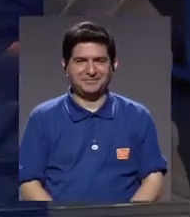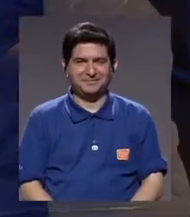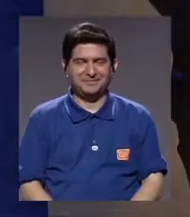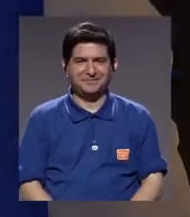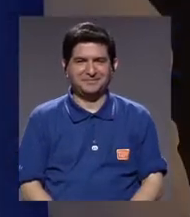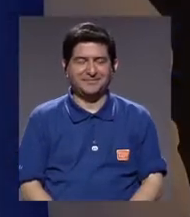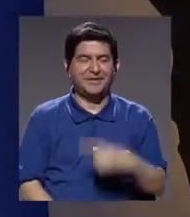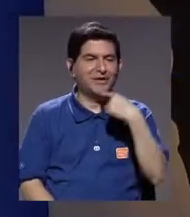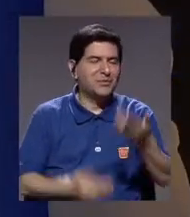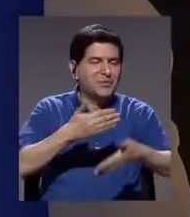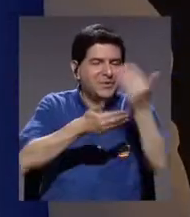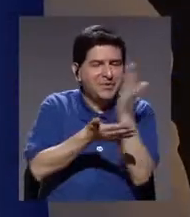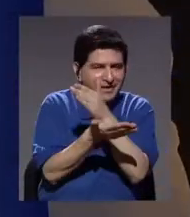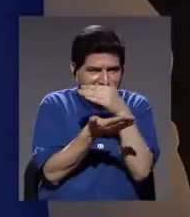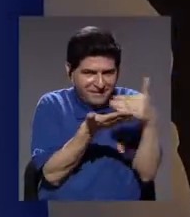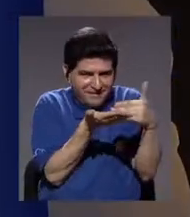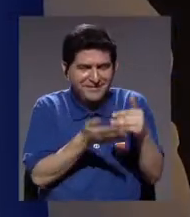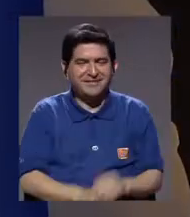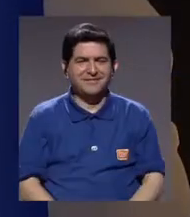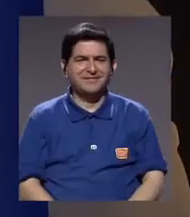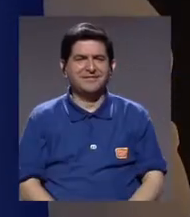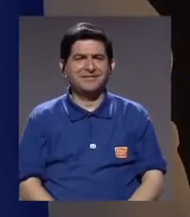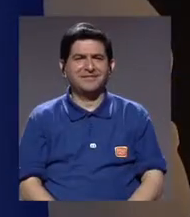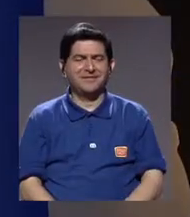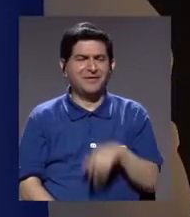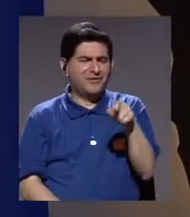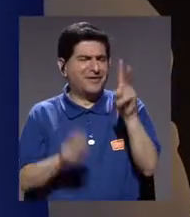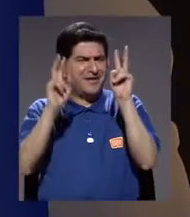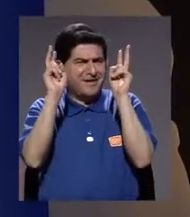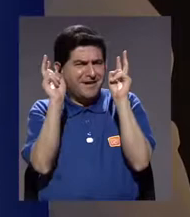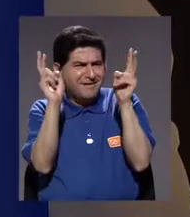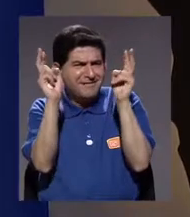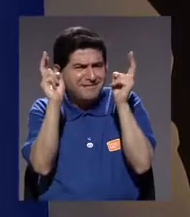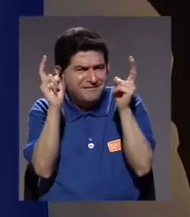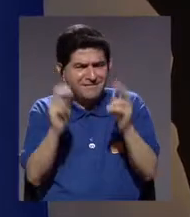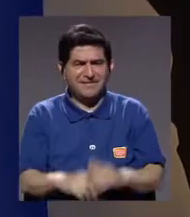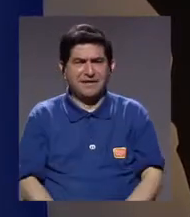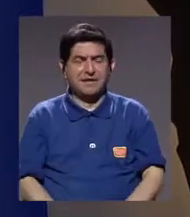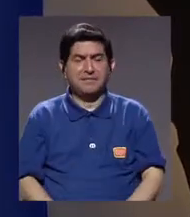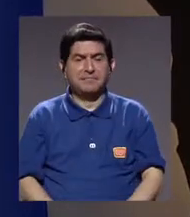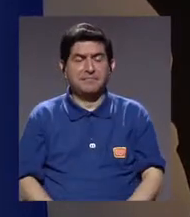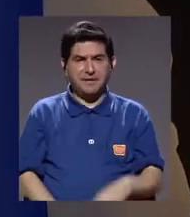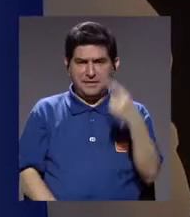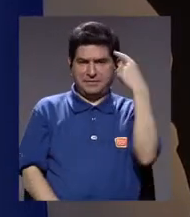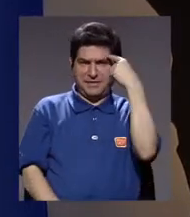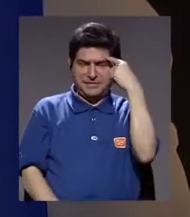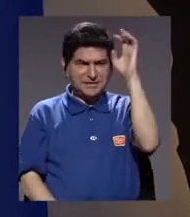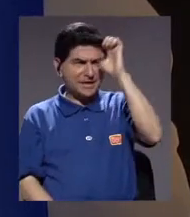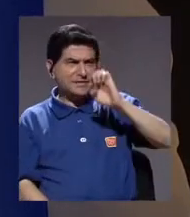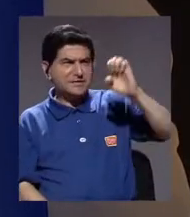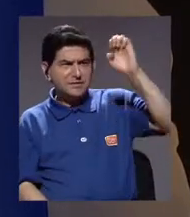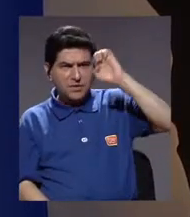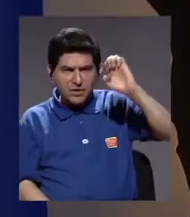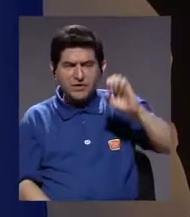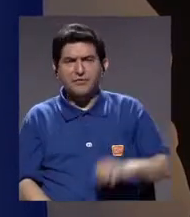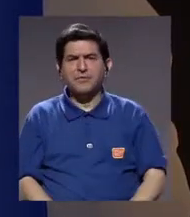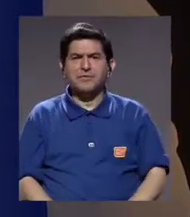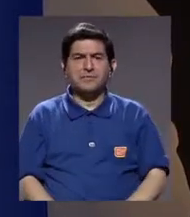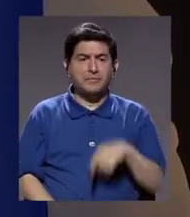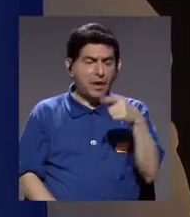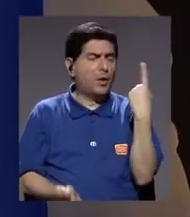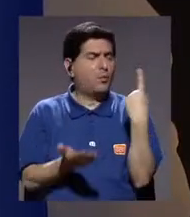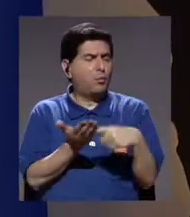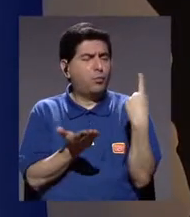bueno, como le decía en el bloque anterior, este gran tema que inclusive a nivel europeo ha sido toda